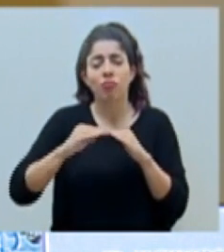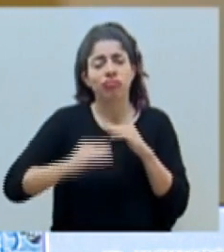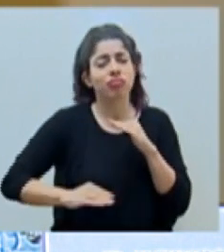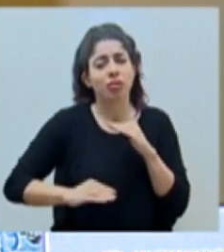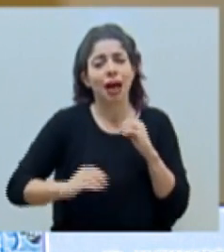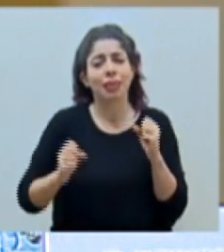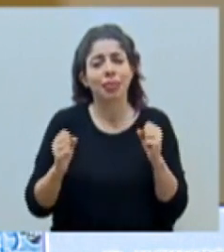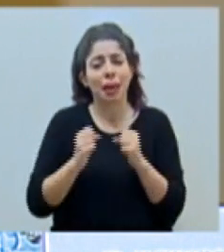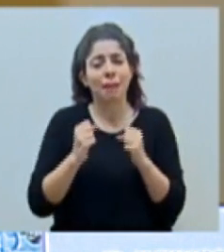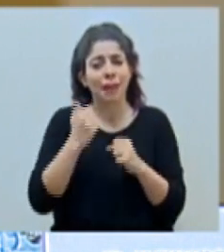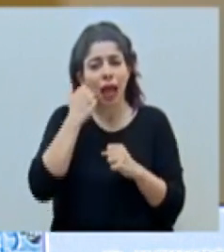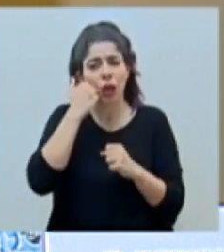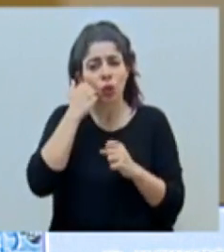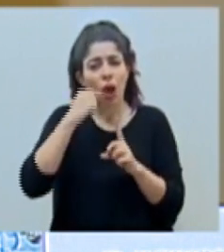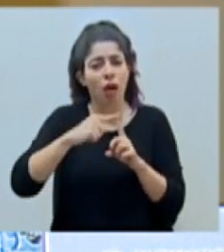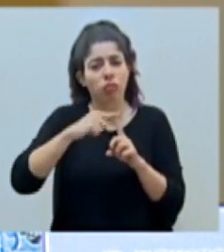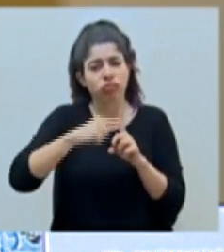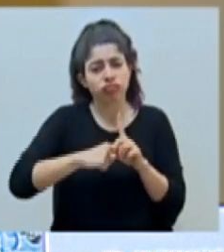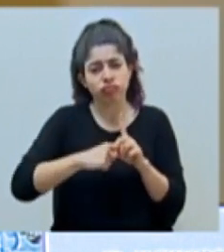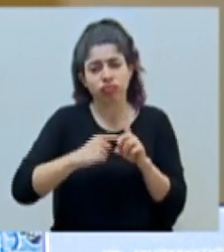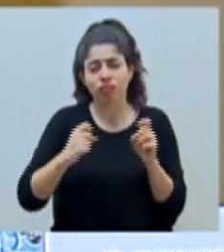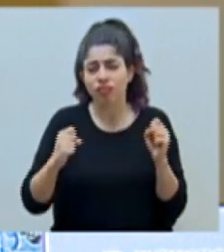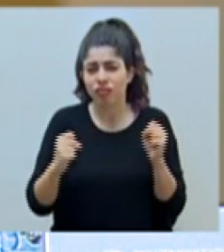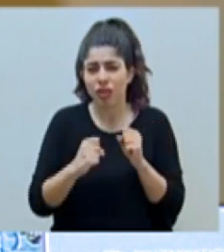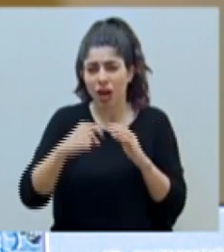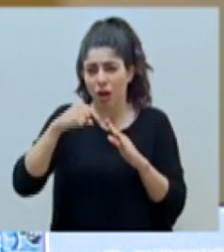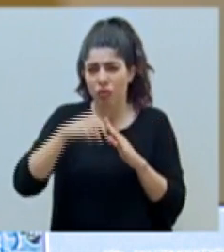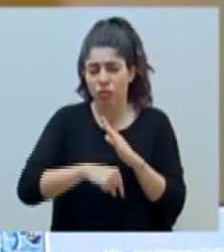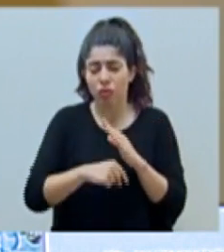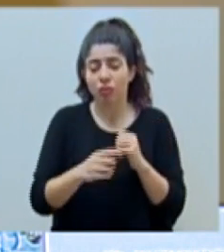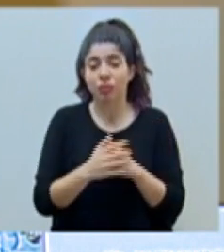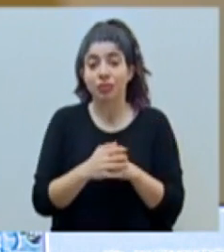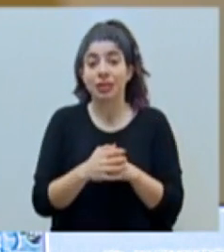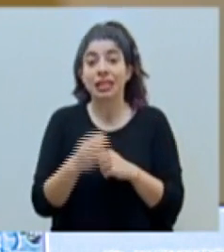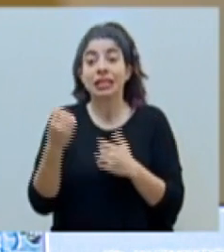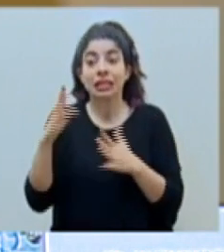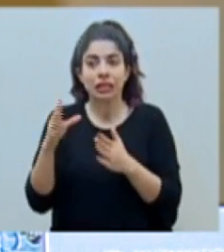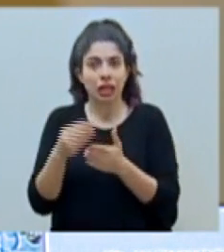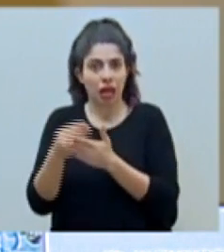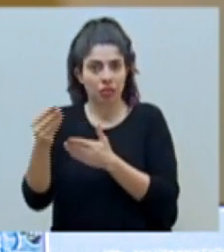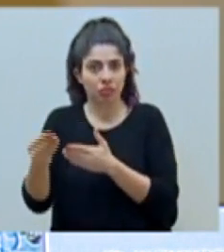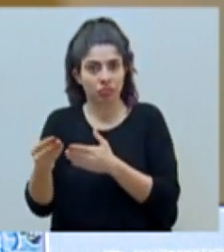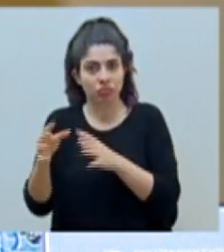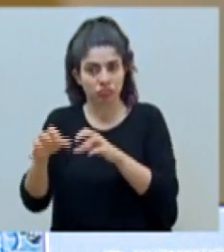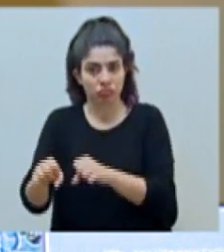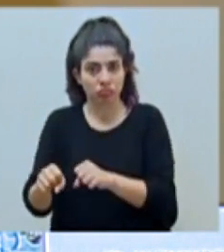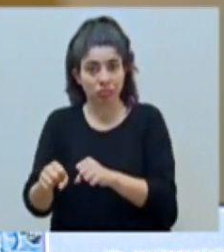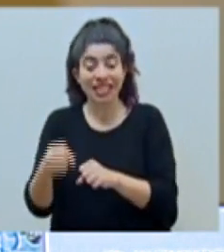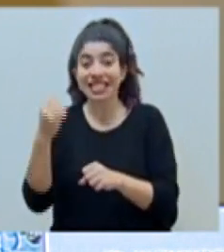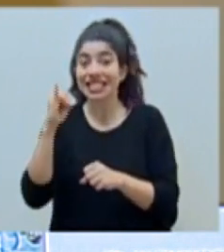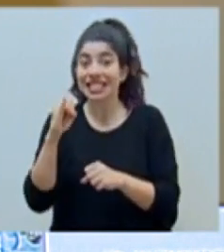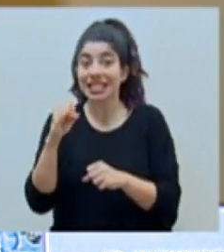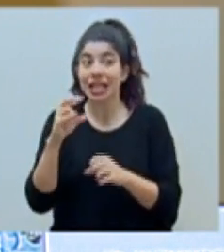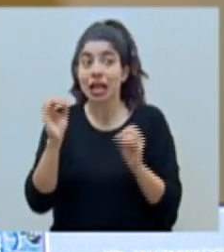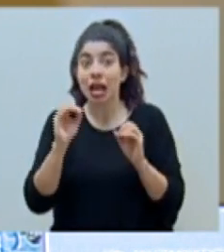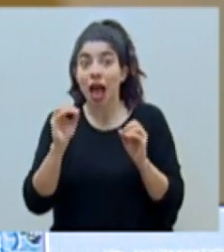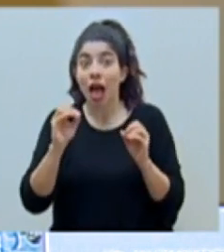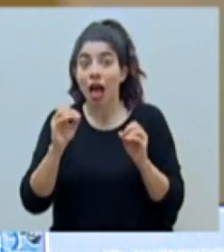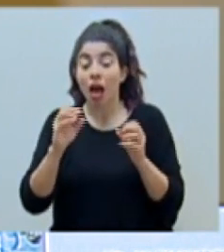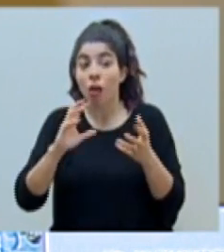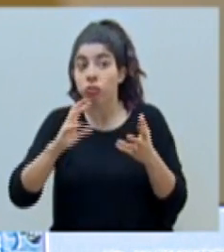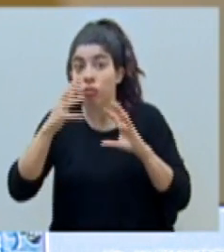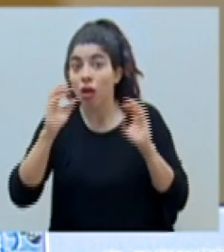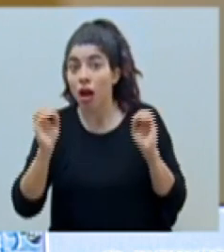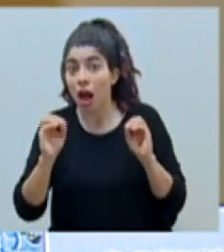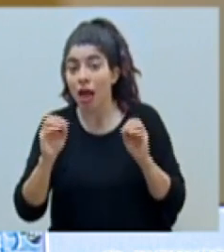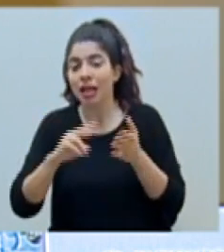temperatura que ya están adjudicados, y si no hubiesen contratiempos, que es en esas líneas en las que estamos trabajando,